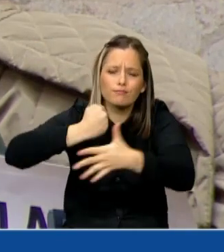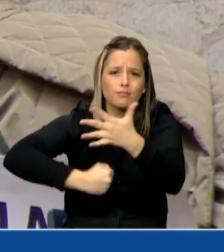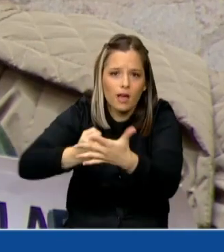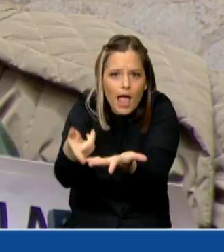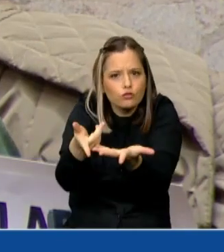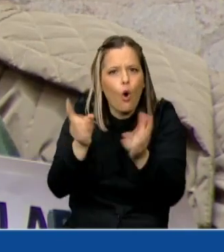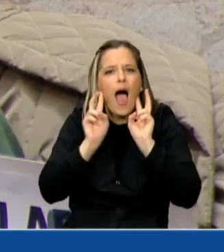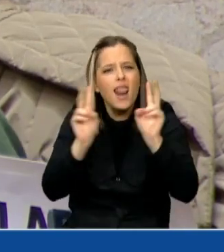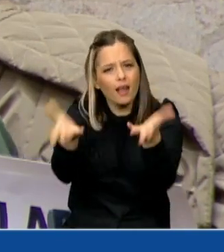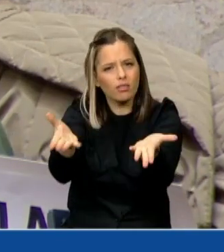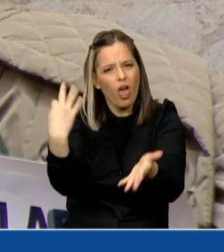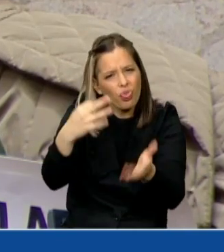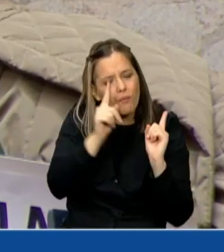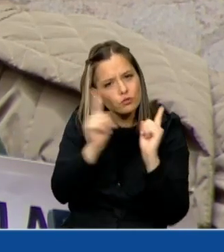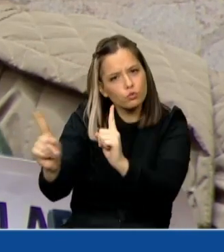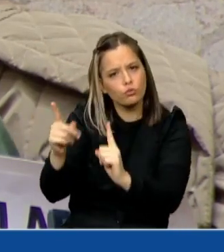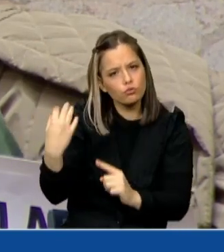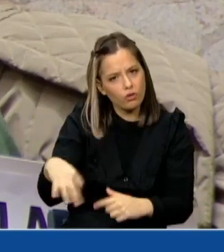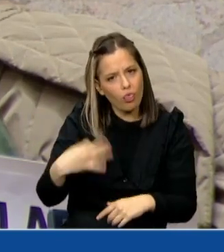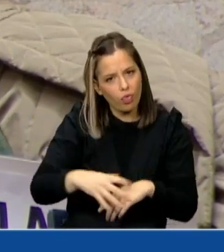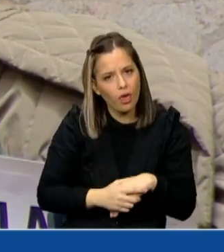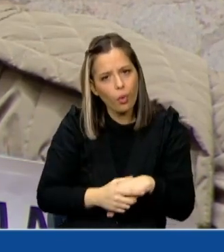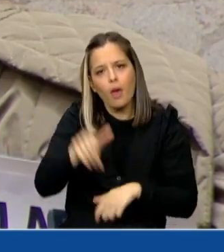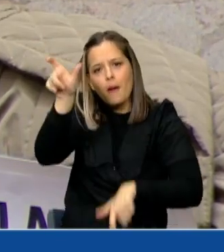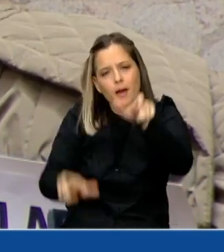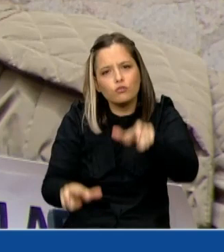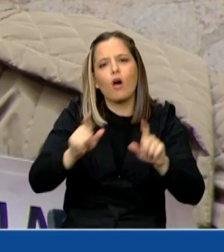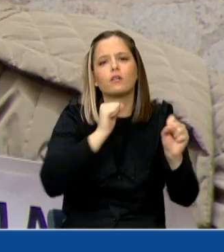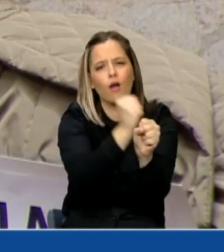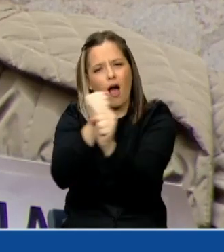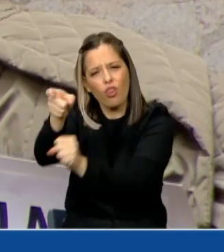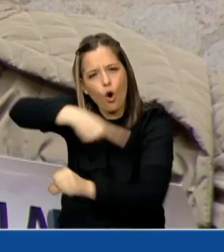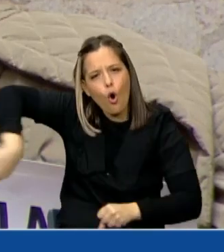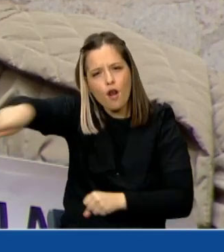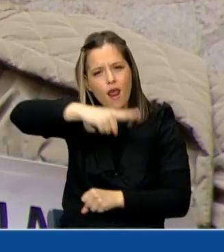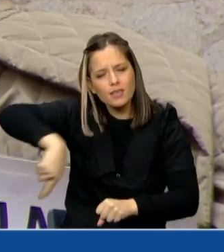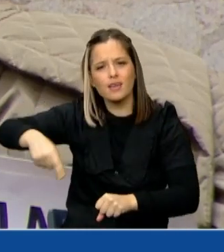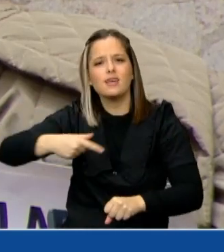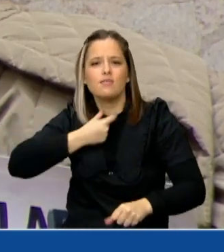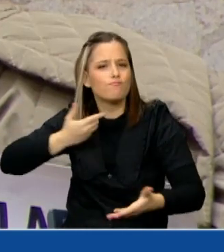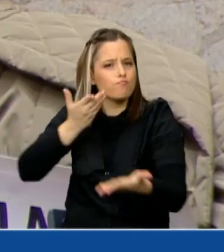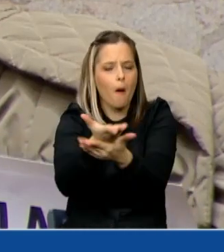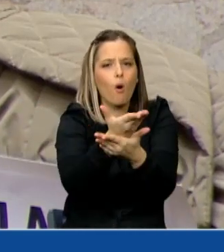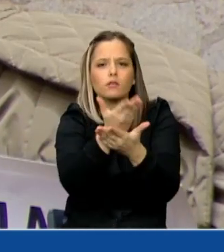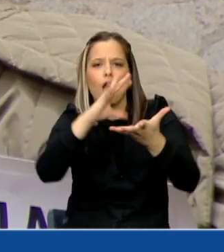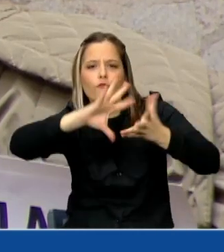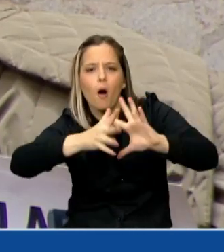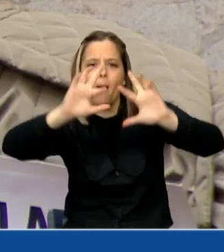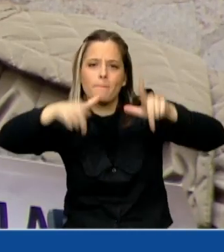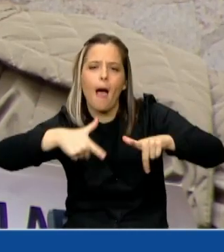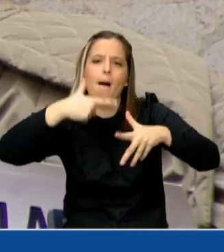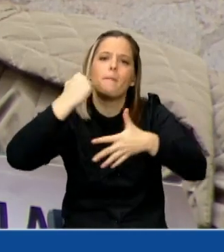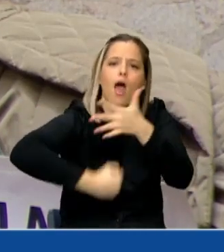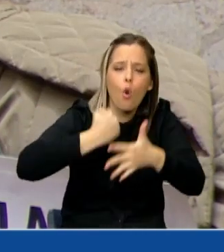desenvolviendo no solo el planteo de una intervención independiente, de un plan de lucha, el reclamo de un